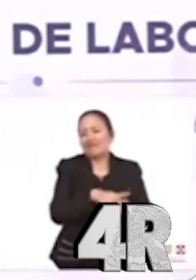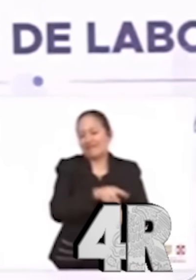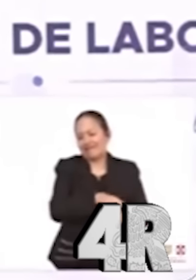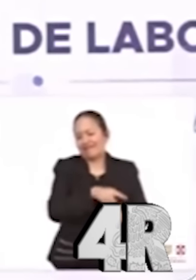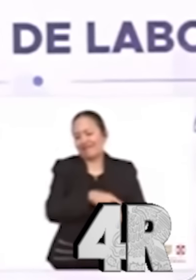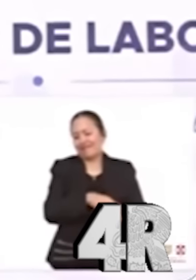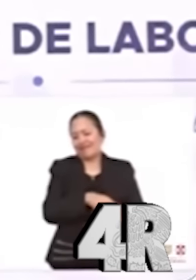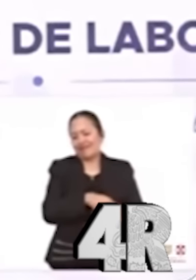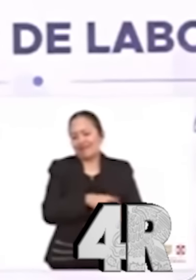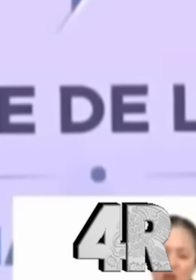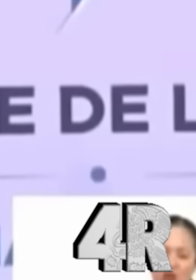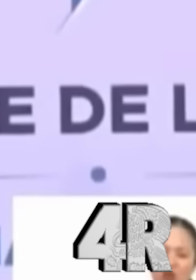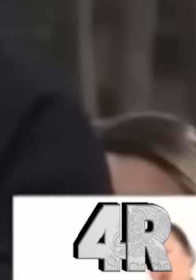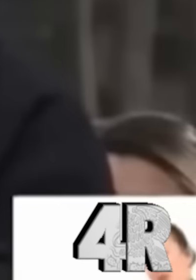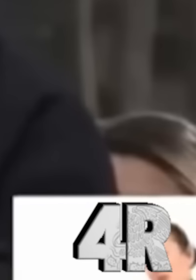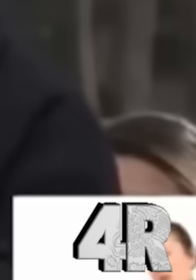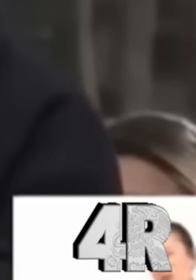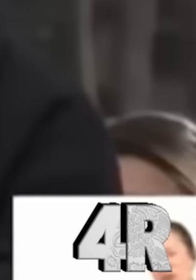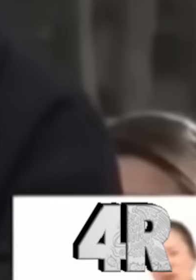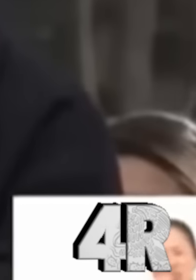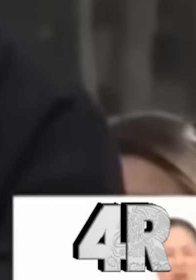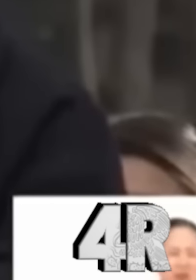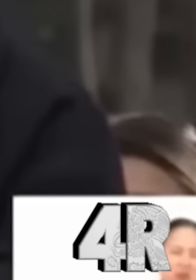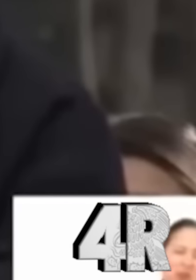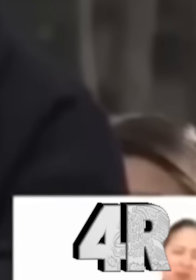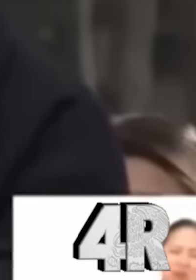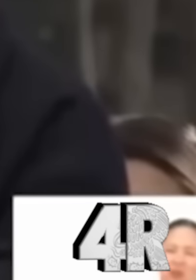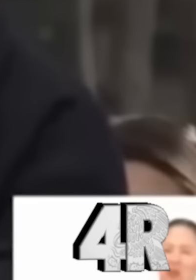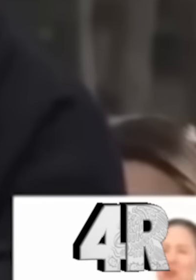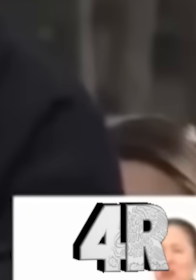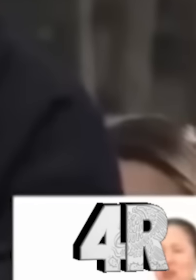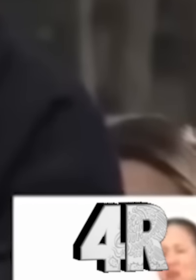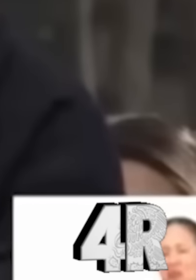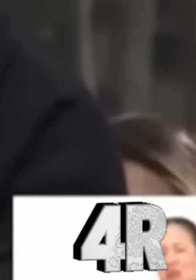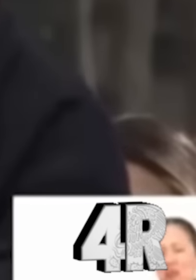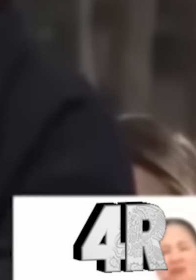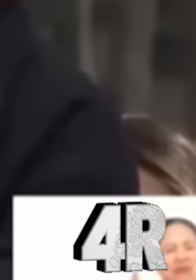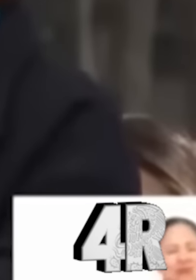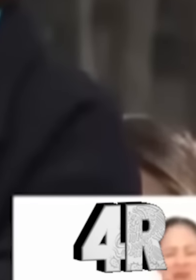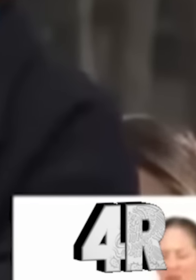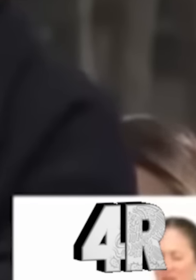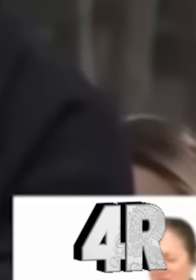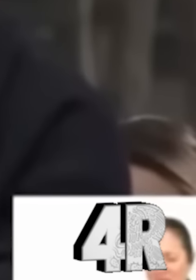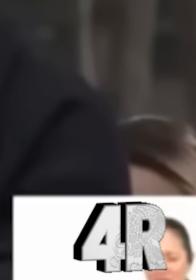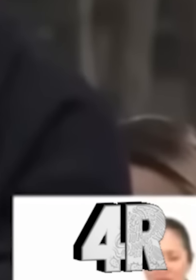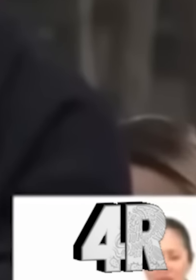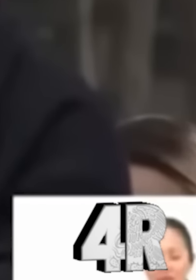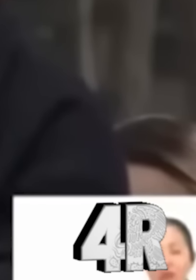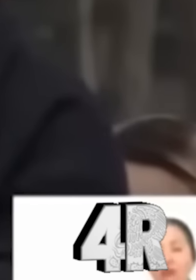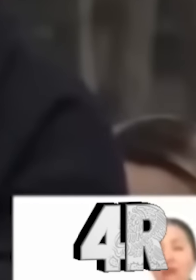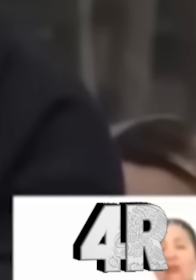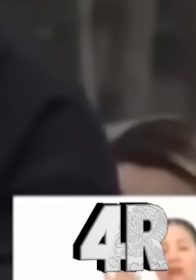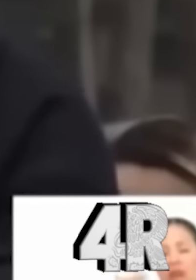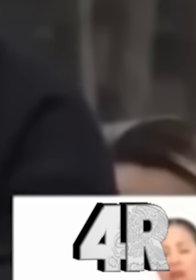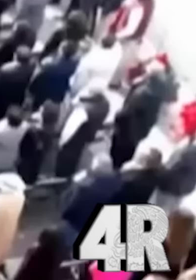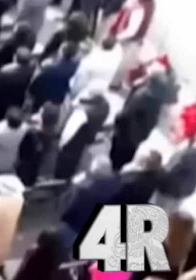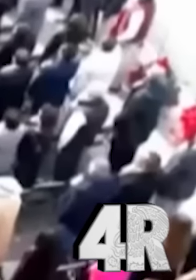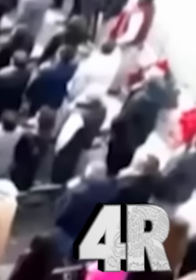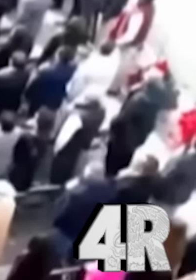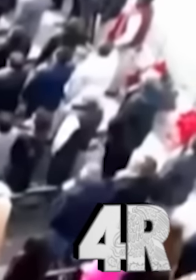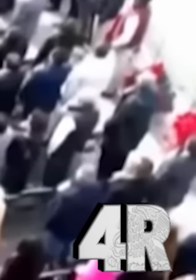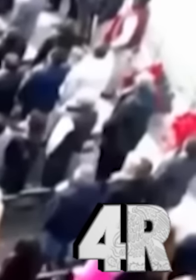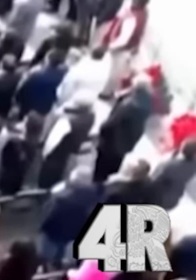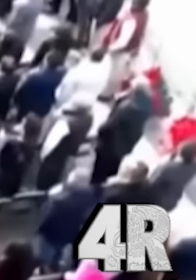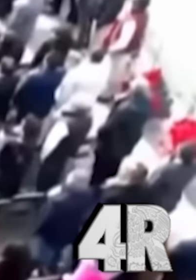esta excelente noticia del regreso aún más fuerte de Ernestina Godoy para combatir a estos panistas?